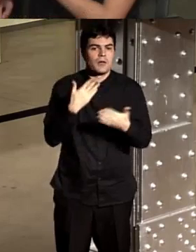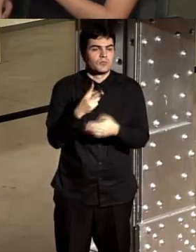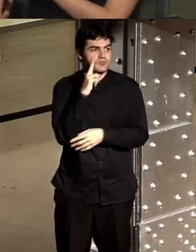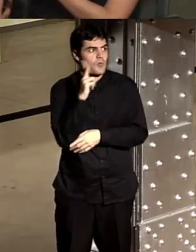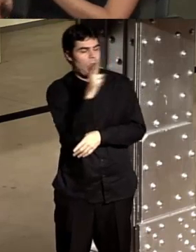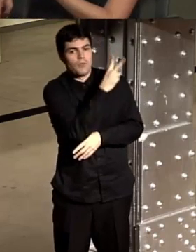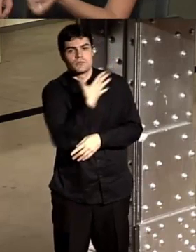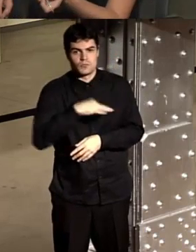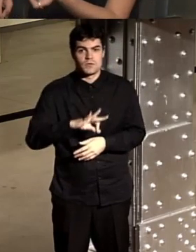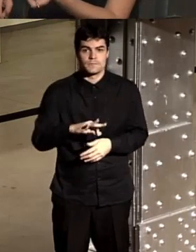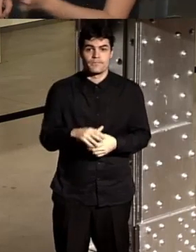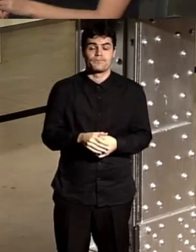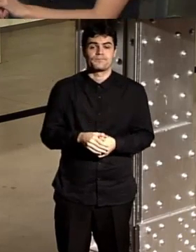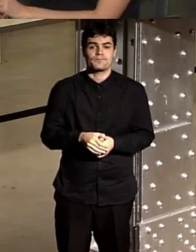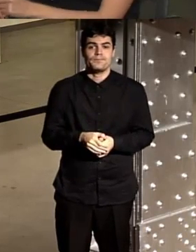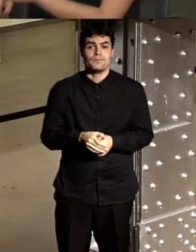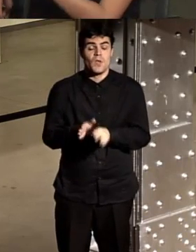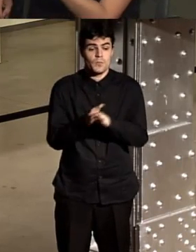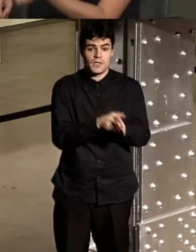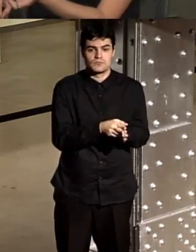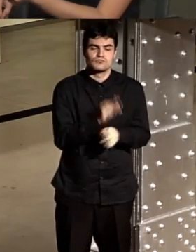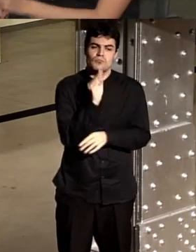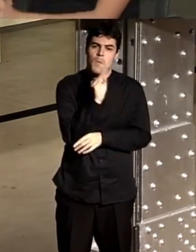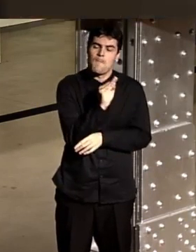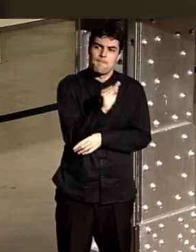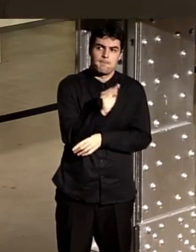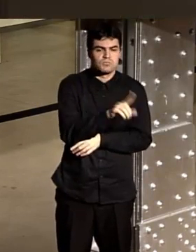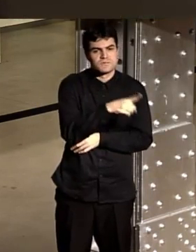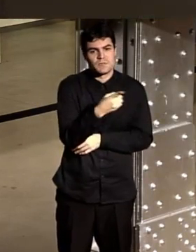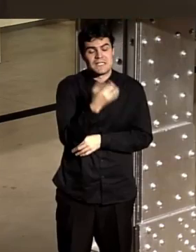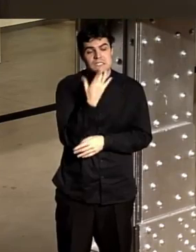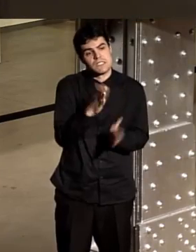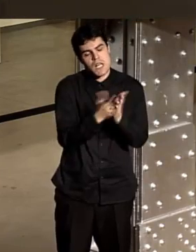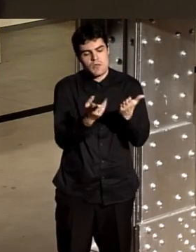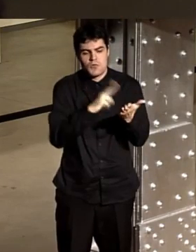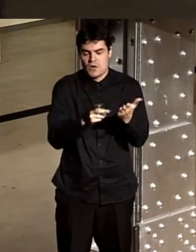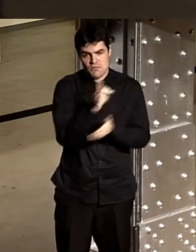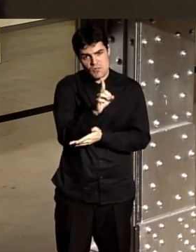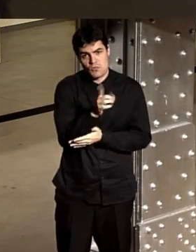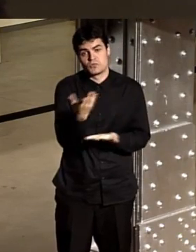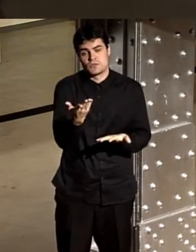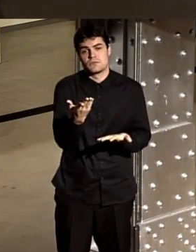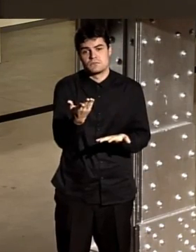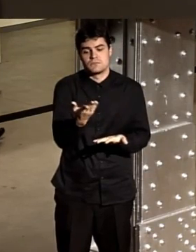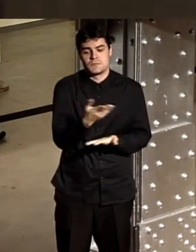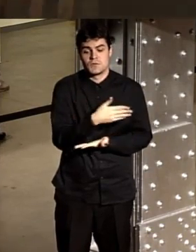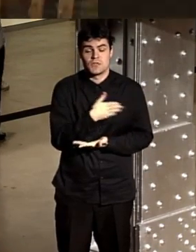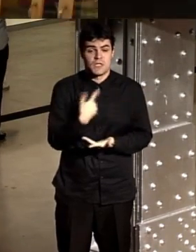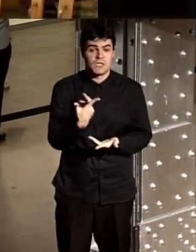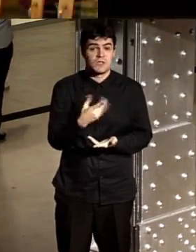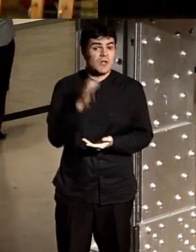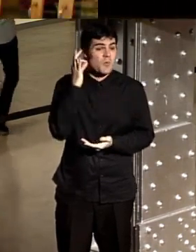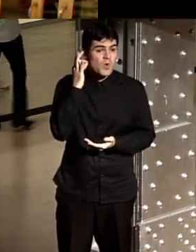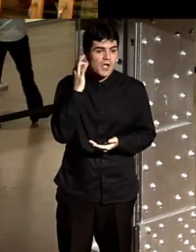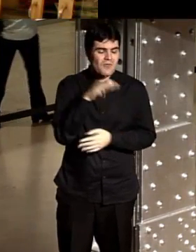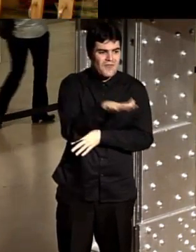Más allá de eso, una primera pregunta que le querría hacer, porque si no habéis leído el libro lo veréis, evidentemente el hecho de ser mujer en lugares peligrosos,